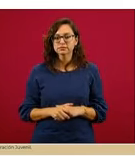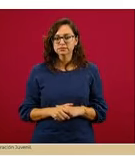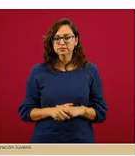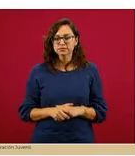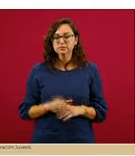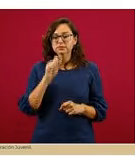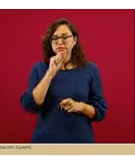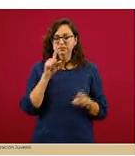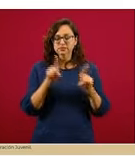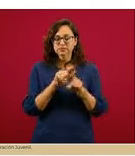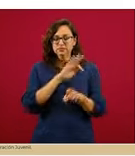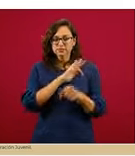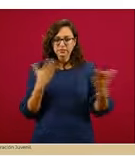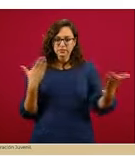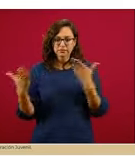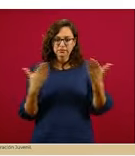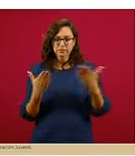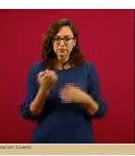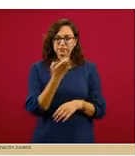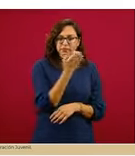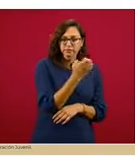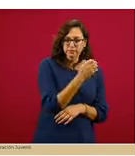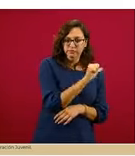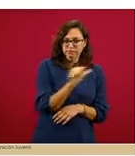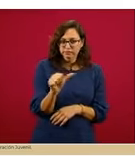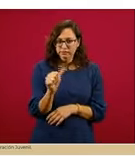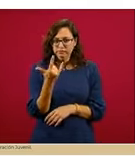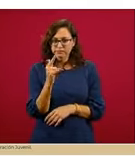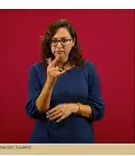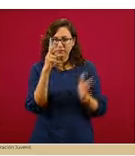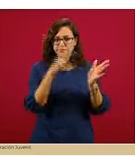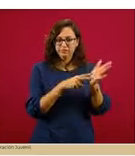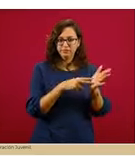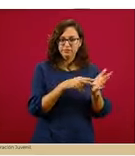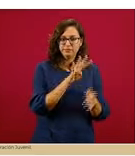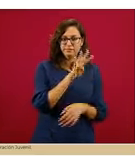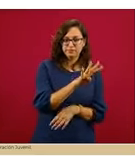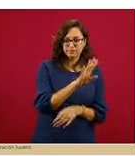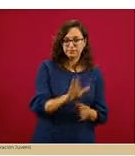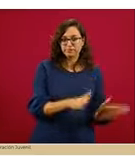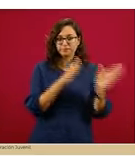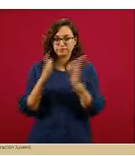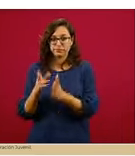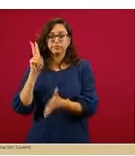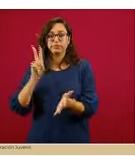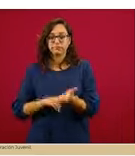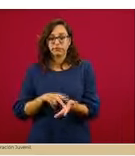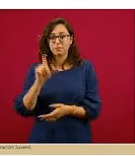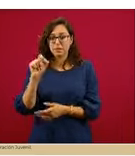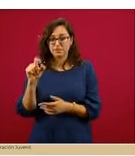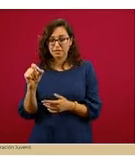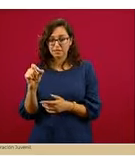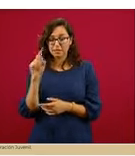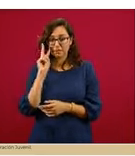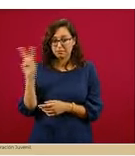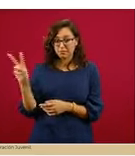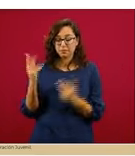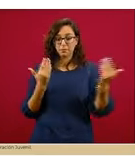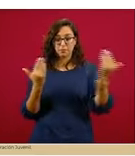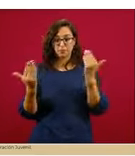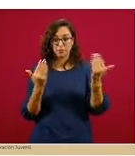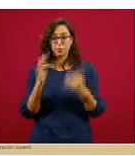dos periodos comparados, el periodo enero-julio de 2019 contra el periodo enero-julio de 2020, y hemos visto, por ejemplo,